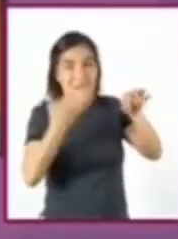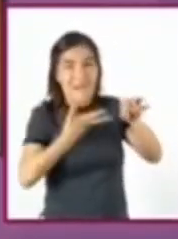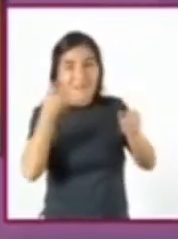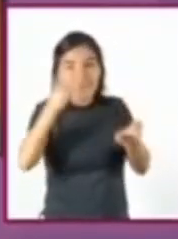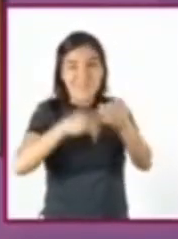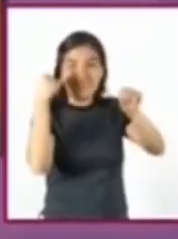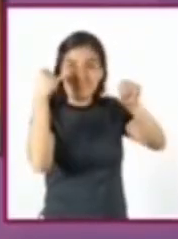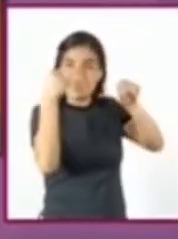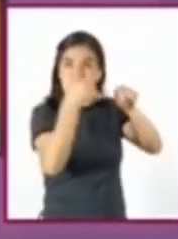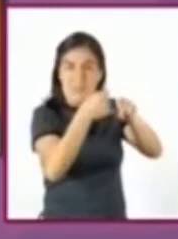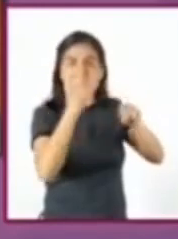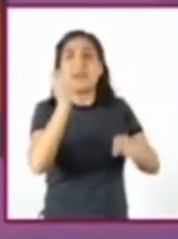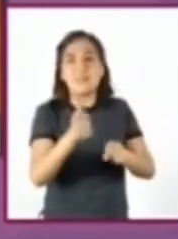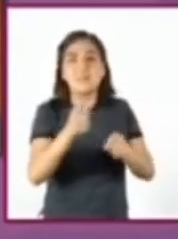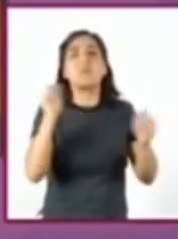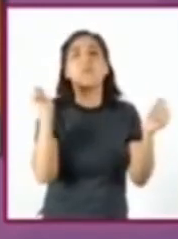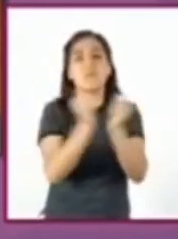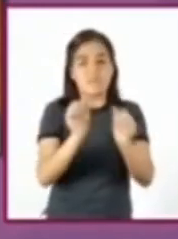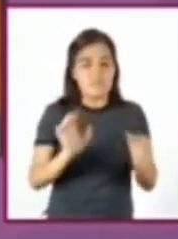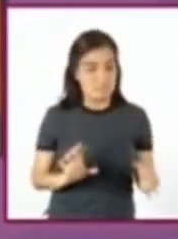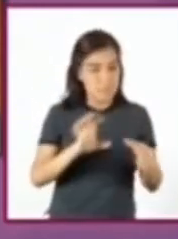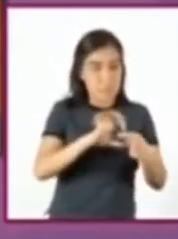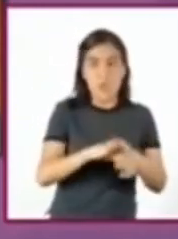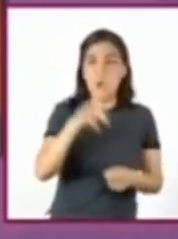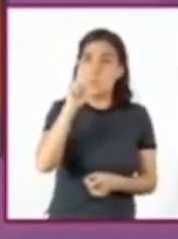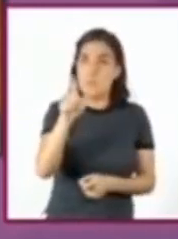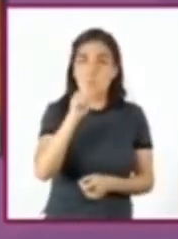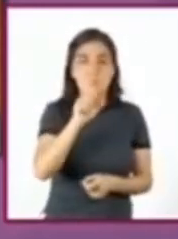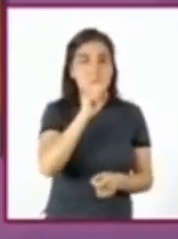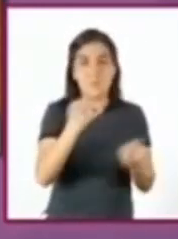externas están conectados entre sí de este modo,